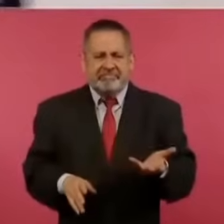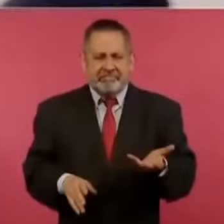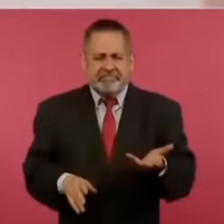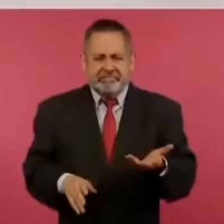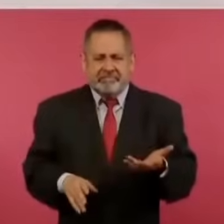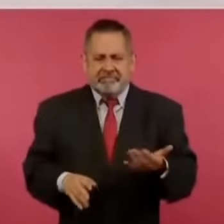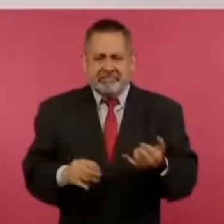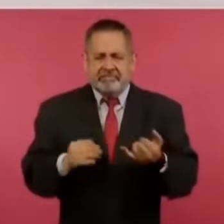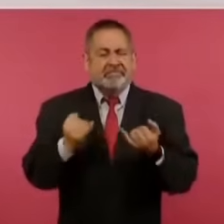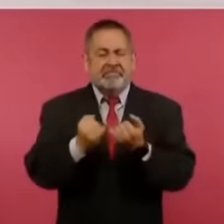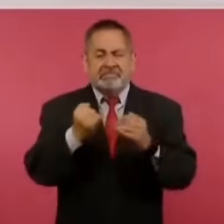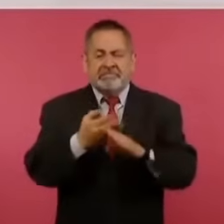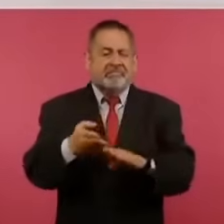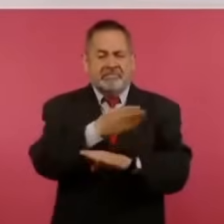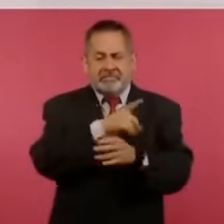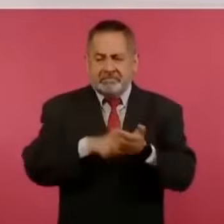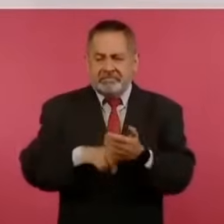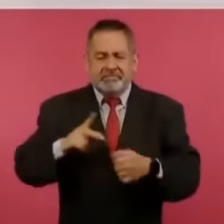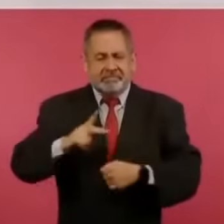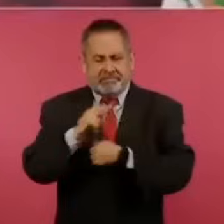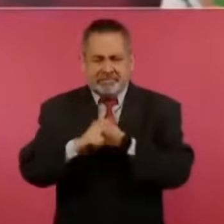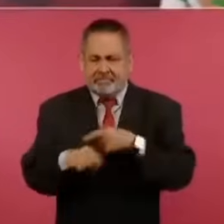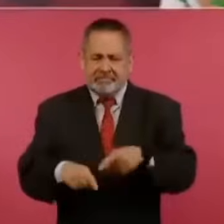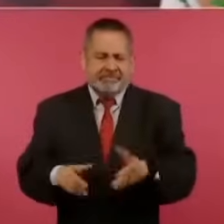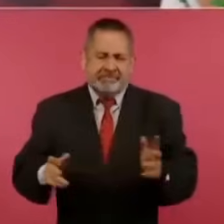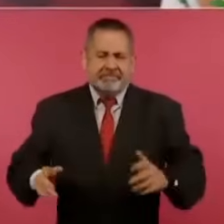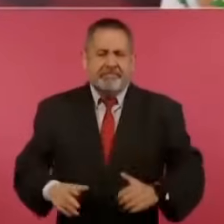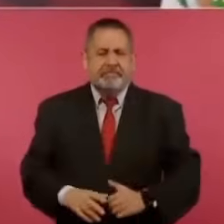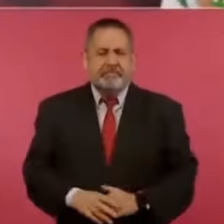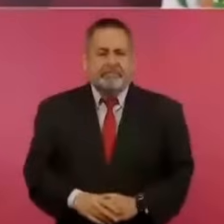como el que imperaba en nuestro país.